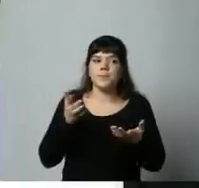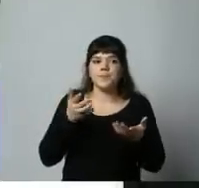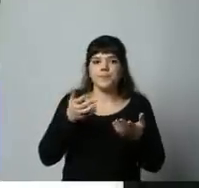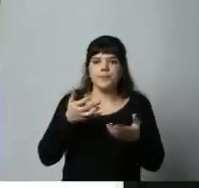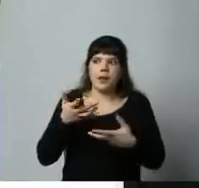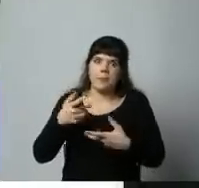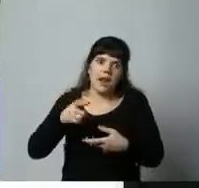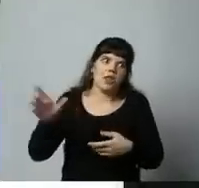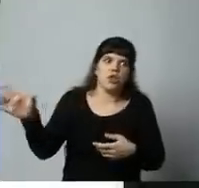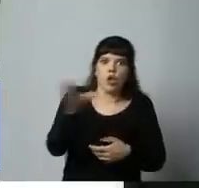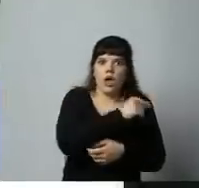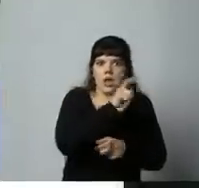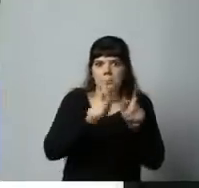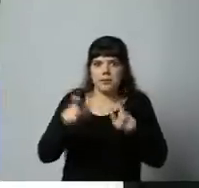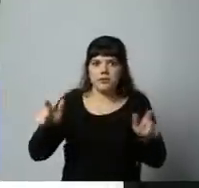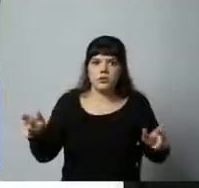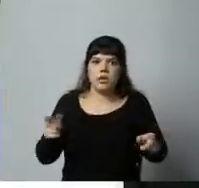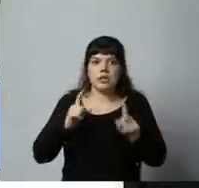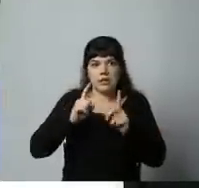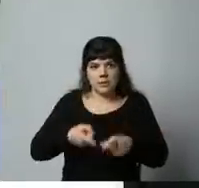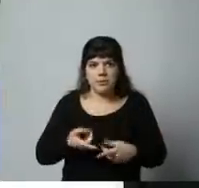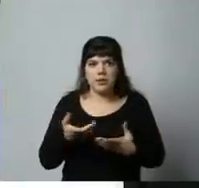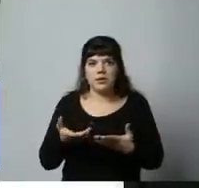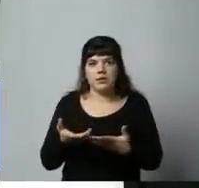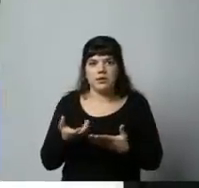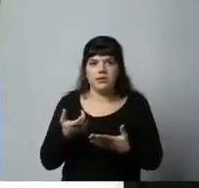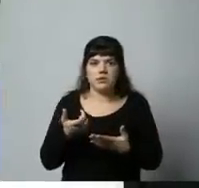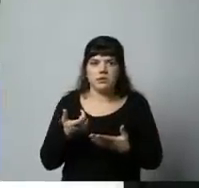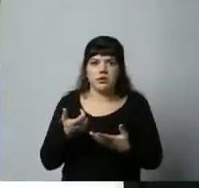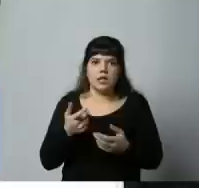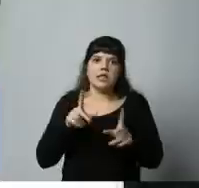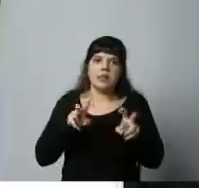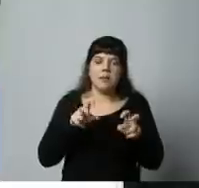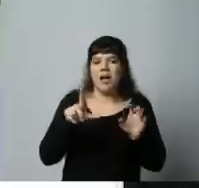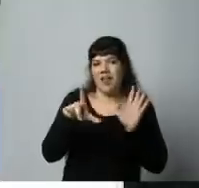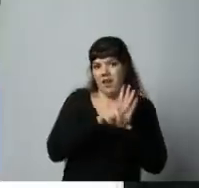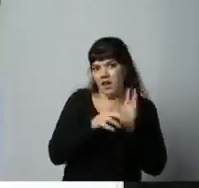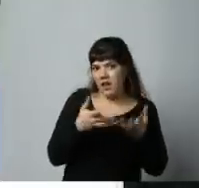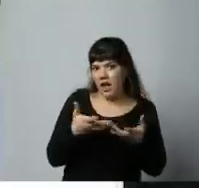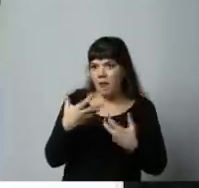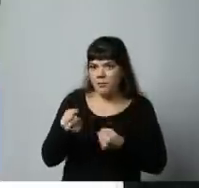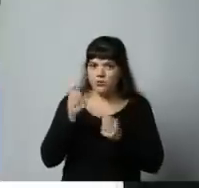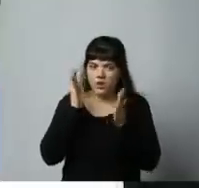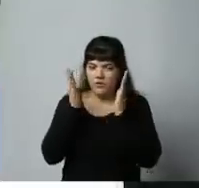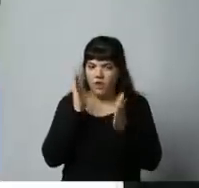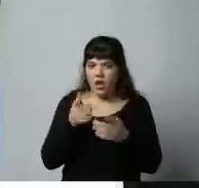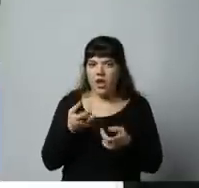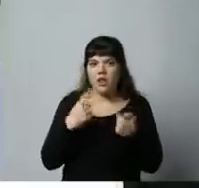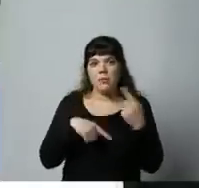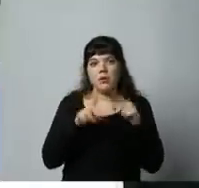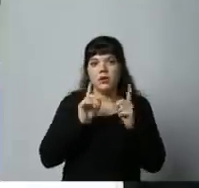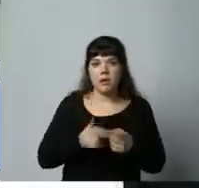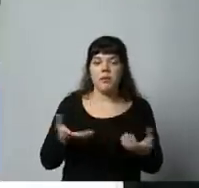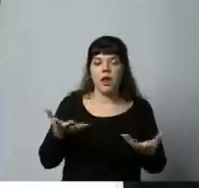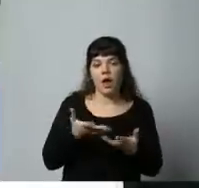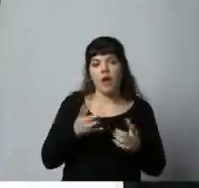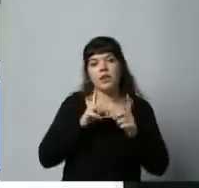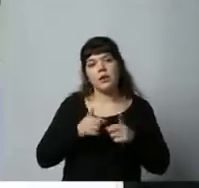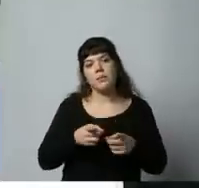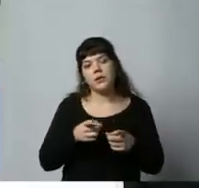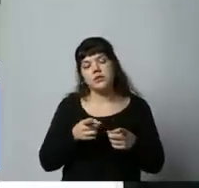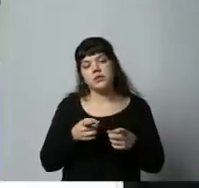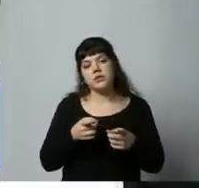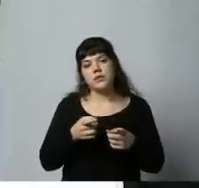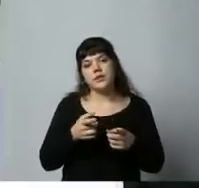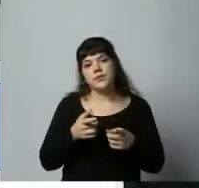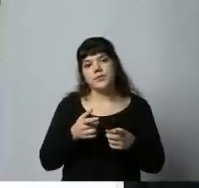todas las personas también digo asesoramiento legal y a su vez a ahora Estamos abriendo justamente después